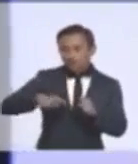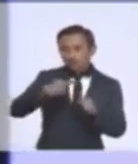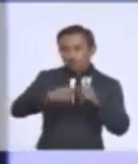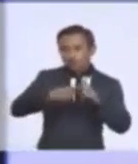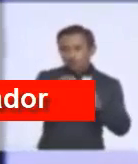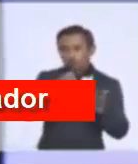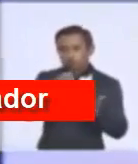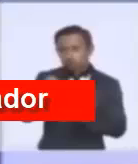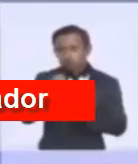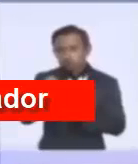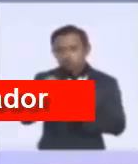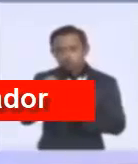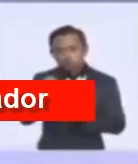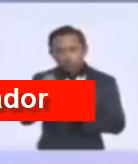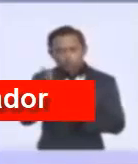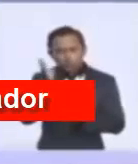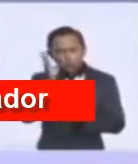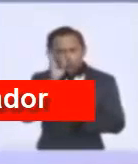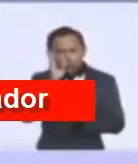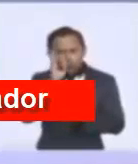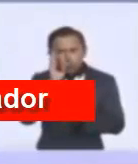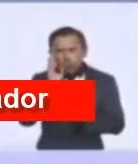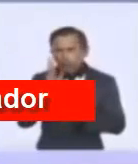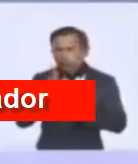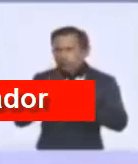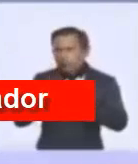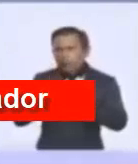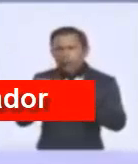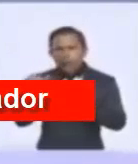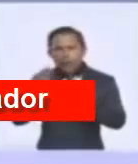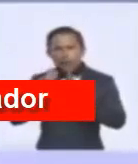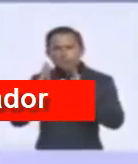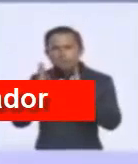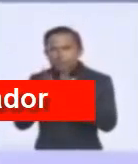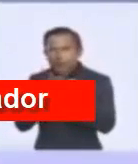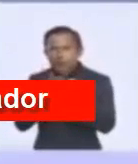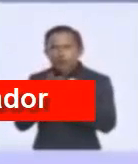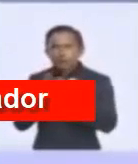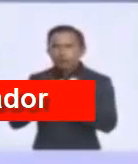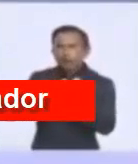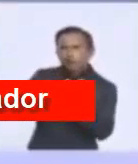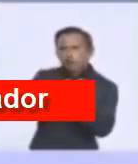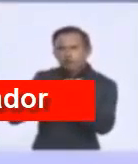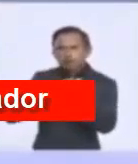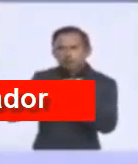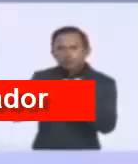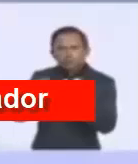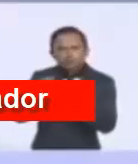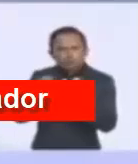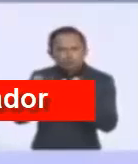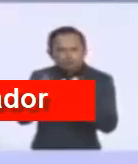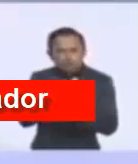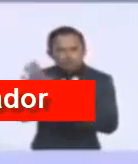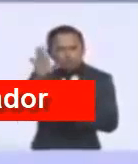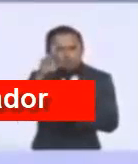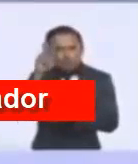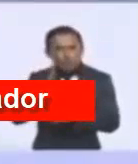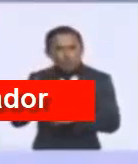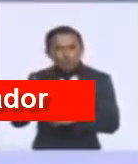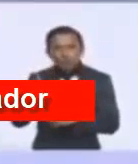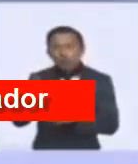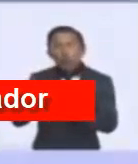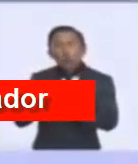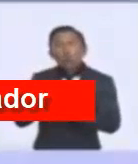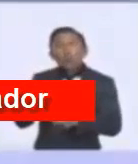lidiar? Analizar es una. Sí. Dos, hay que ver lo que es amnistía. Uh-huh. Amnistía es